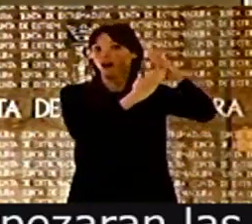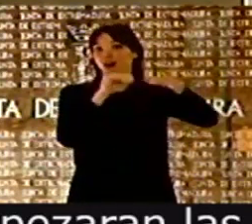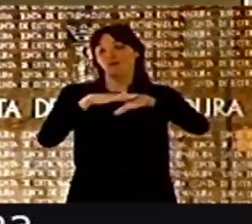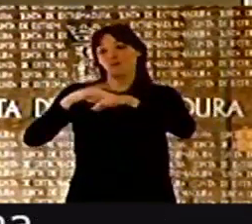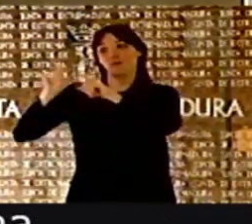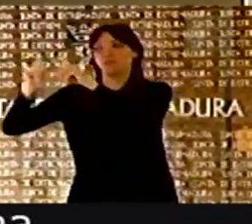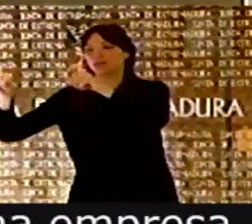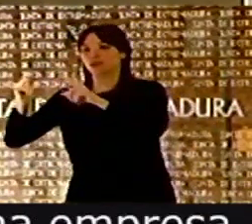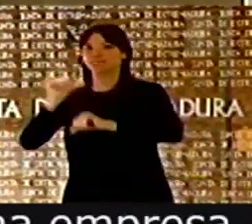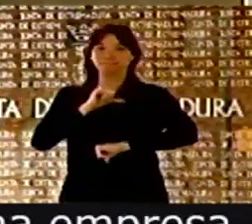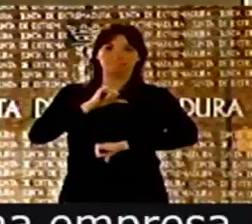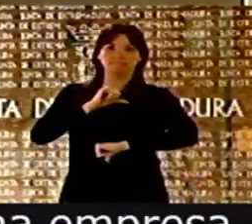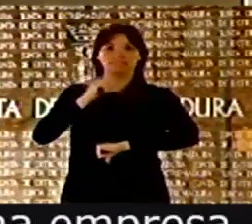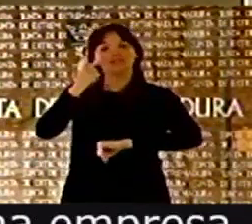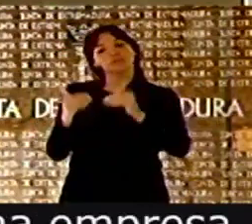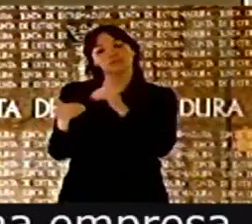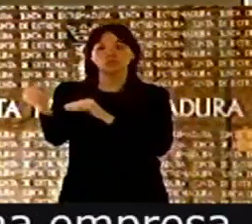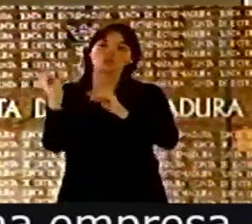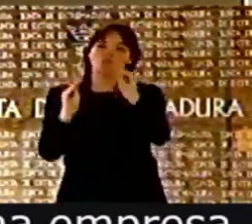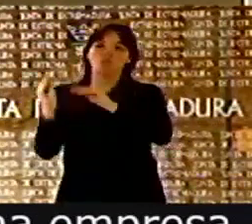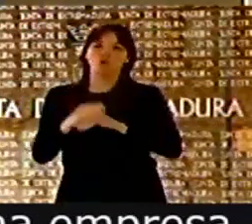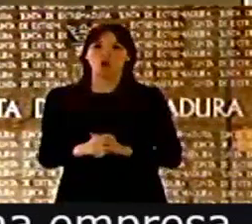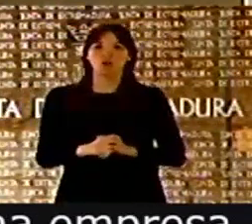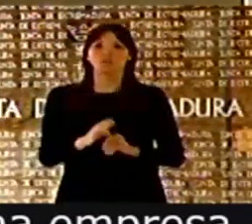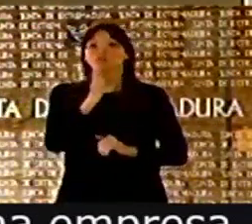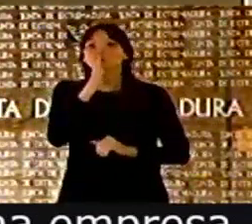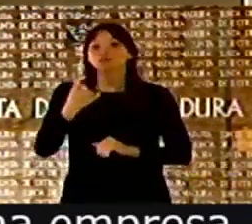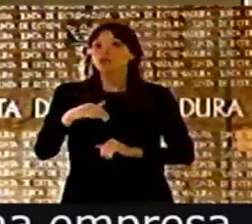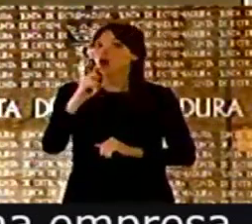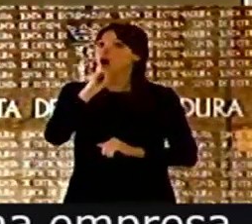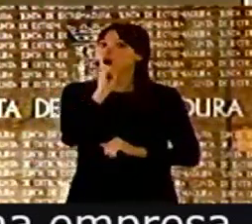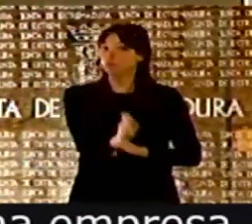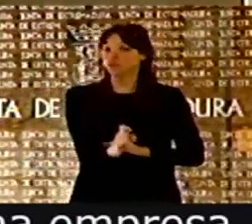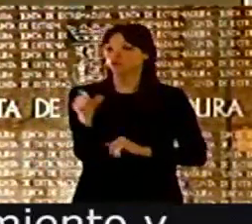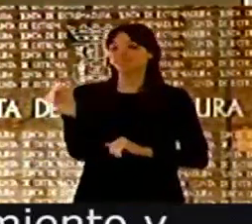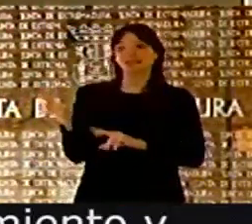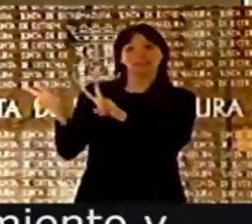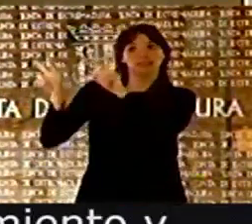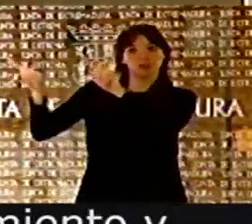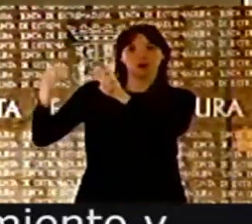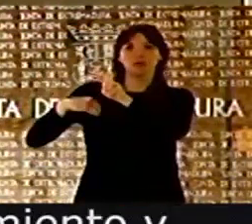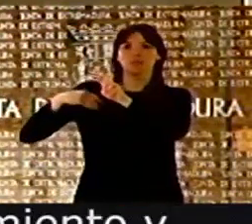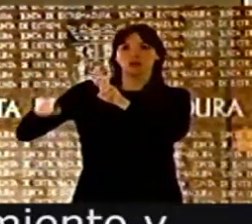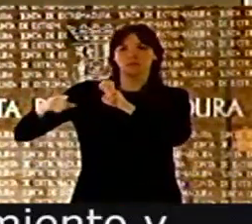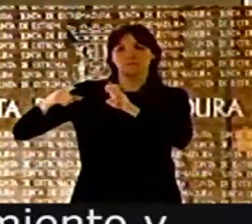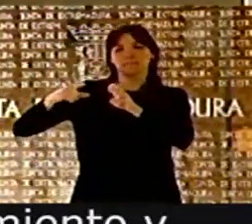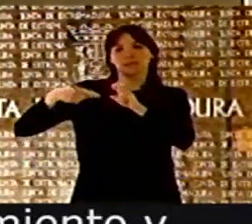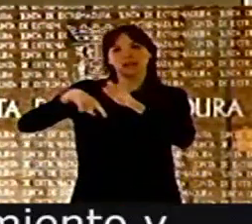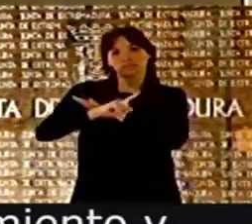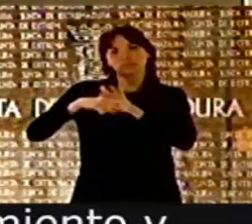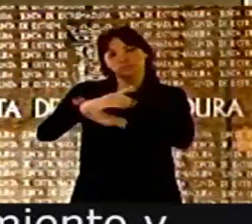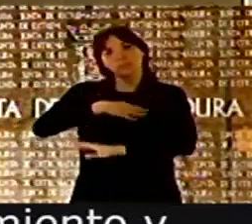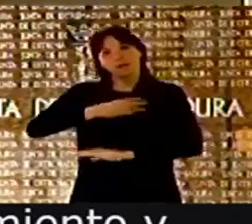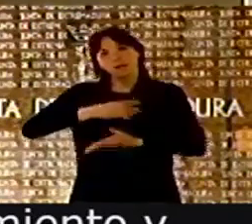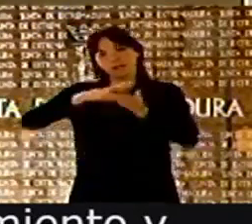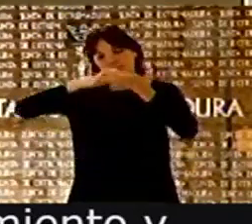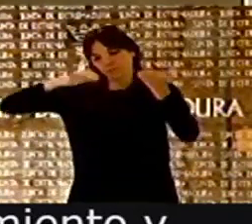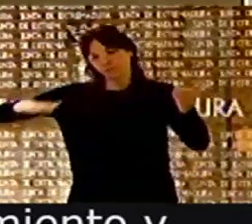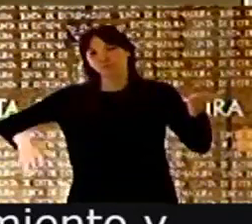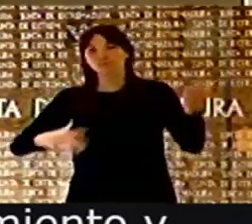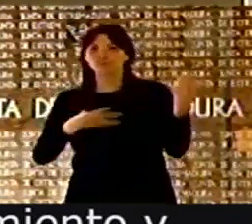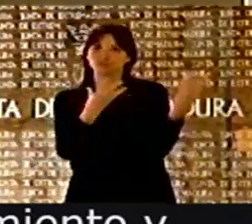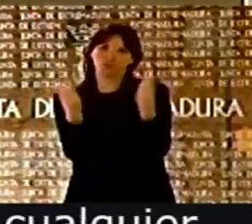vías de poderlo solucionar, ¿no? En cualquier caso, ya digo que es de las cuestiones que tienen más tramitación, porque no es solo que haya que hacer un